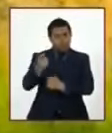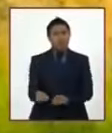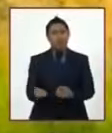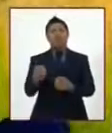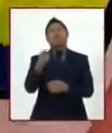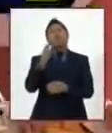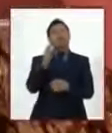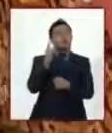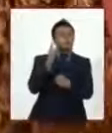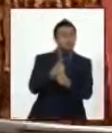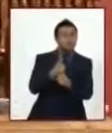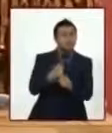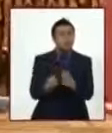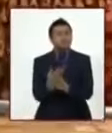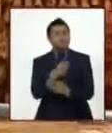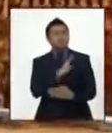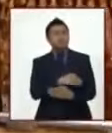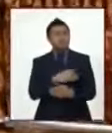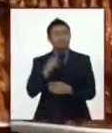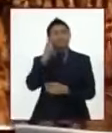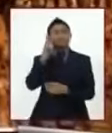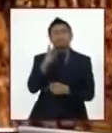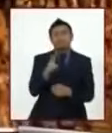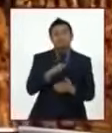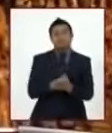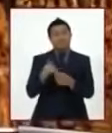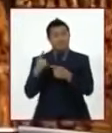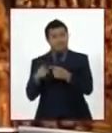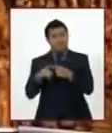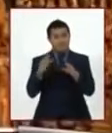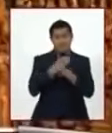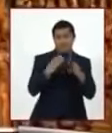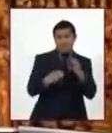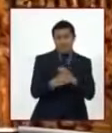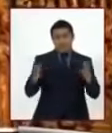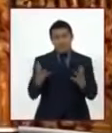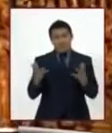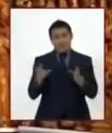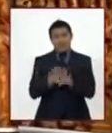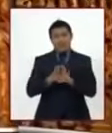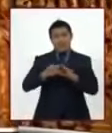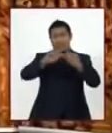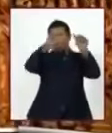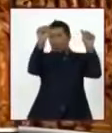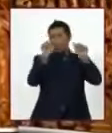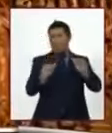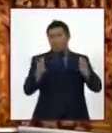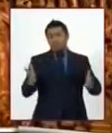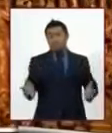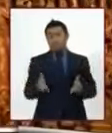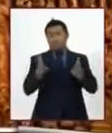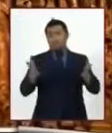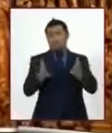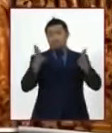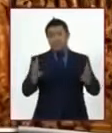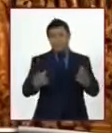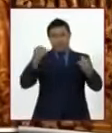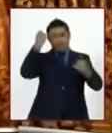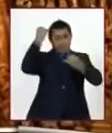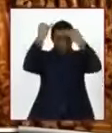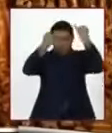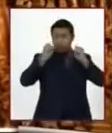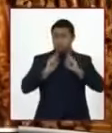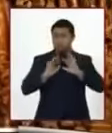Nueva España. Entre las medidas que siguieron estaba el fomento del arte como vehículo para propagar las ideas